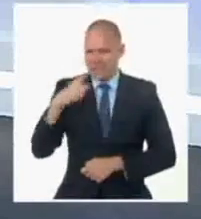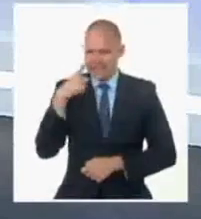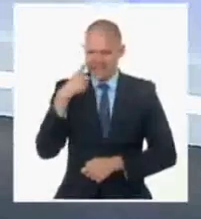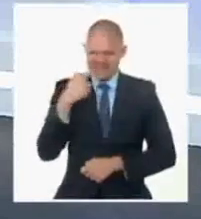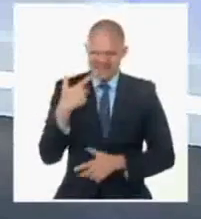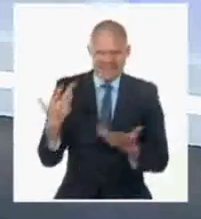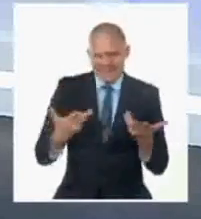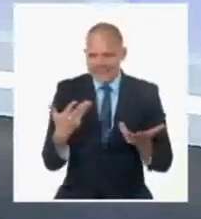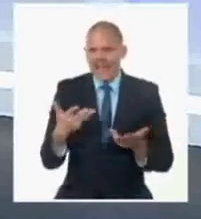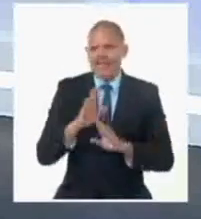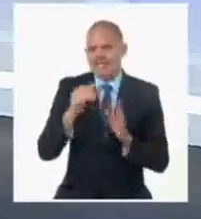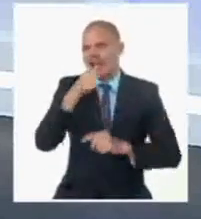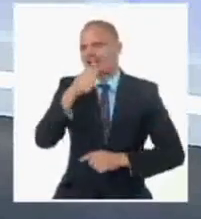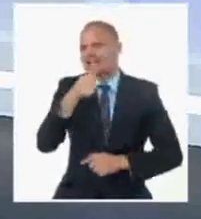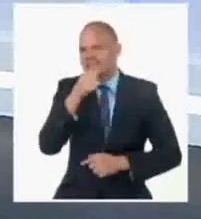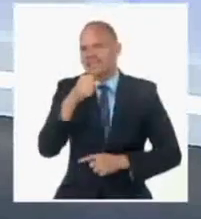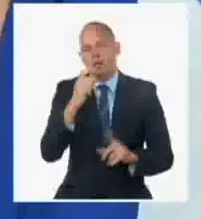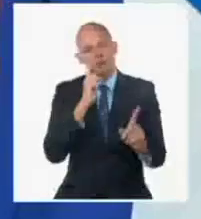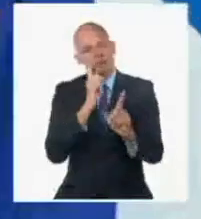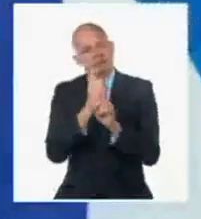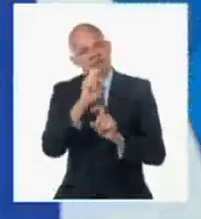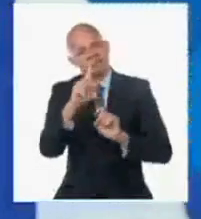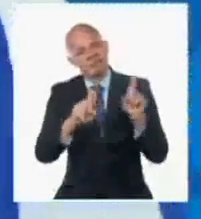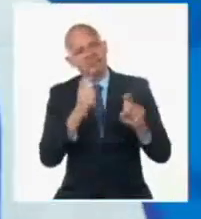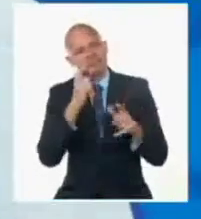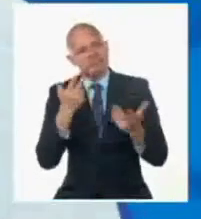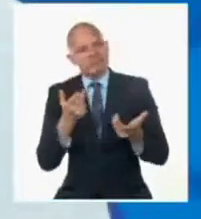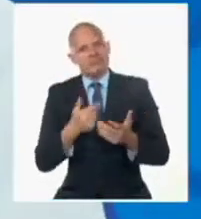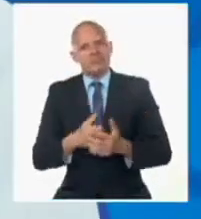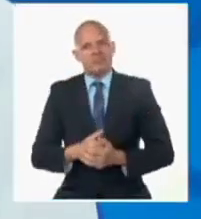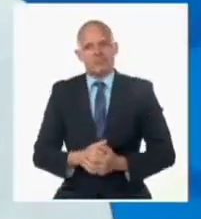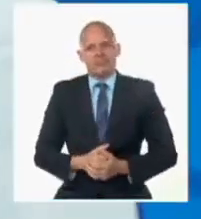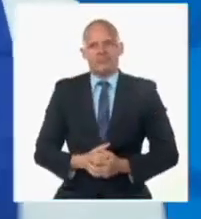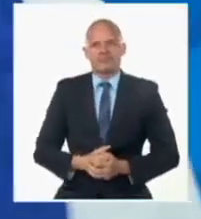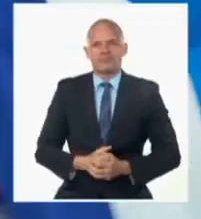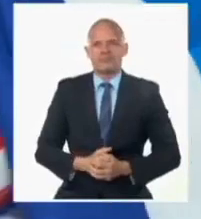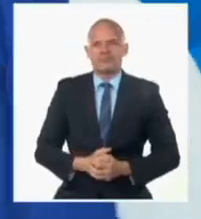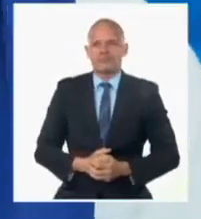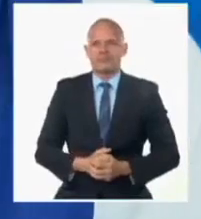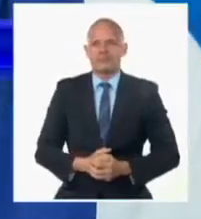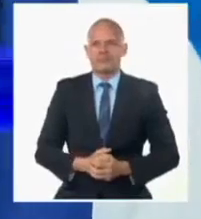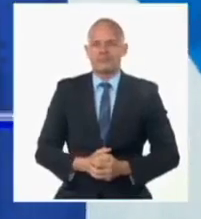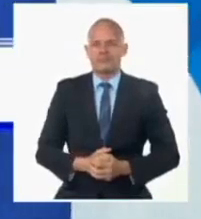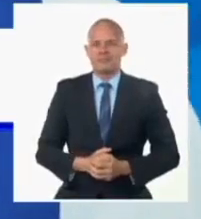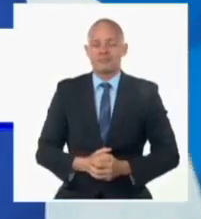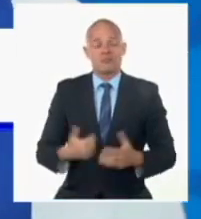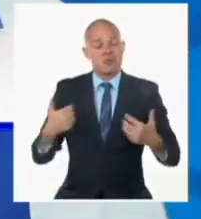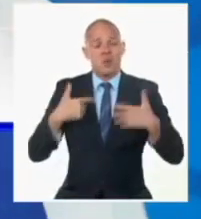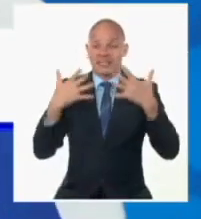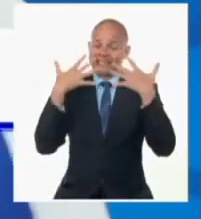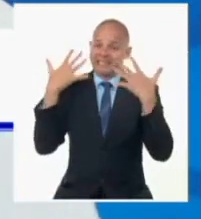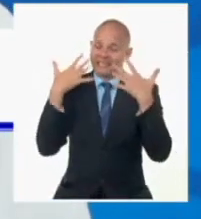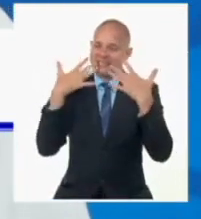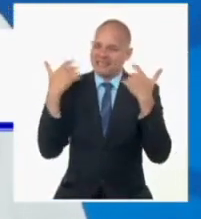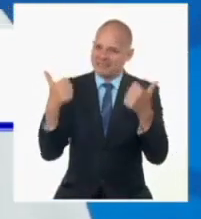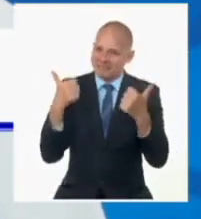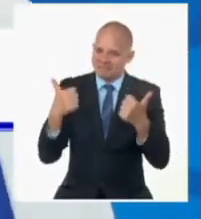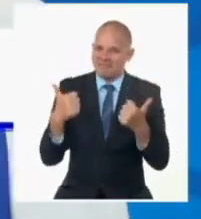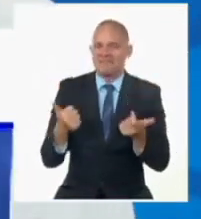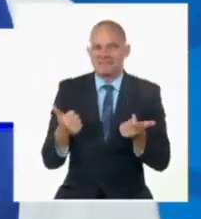con nuestro joven medallista de oro. Me siento verdaderamente feliz. La verdad que me